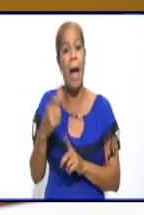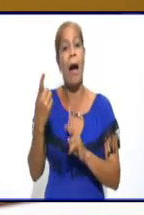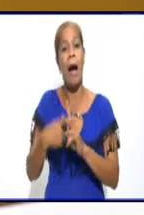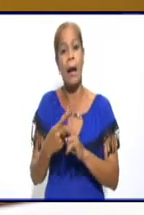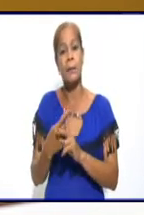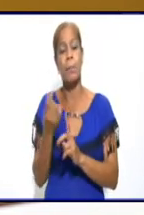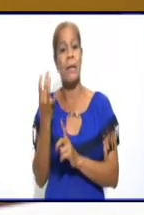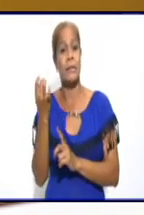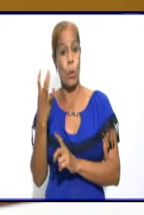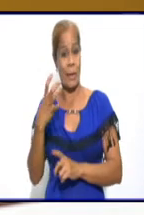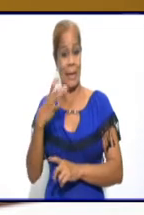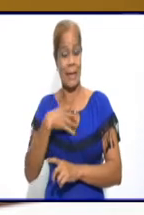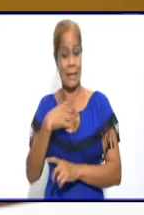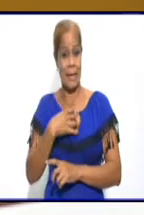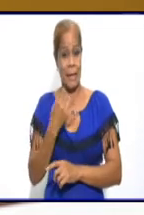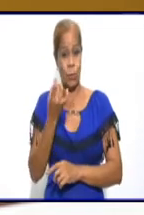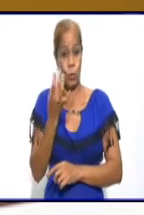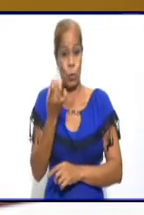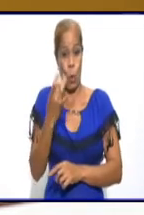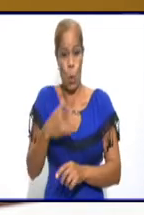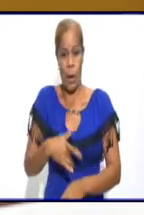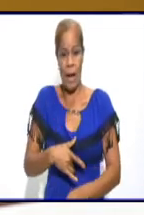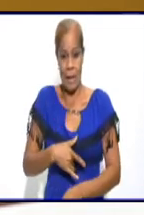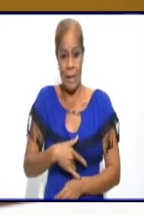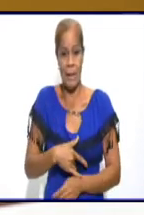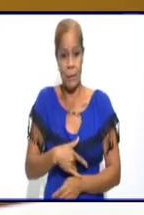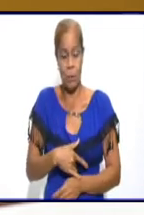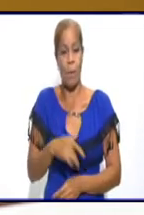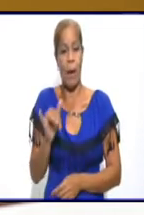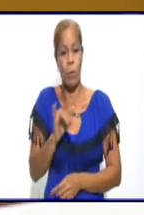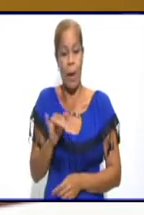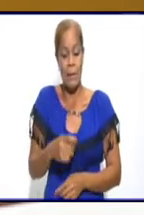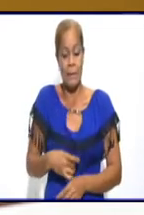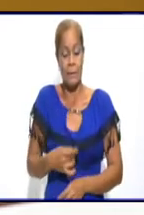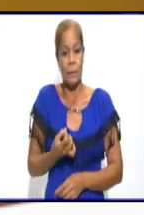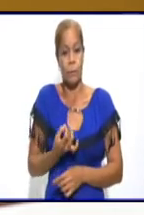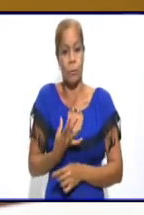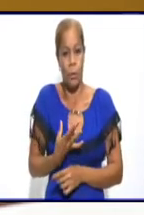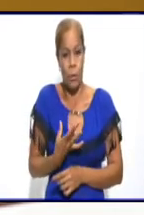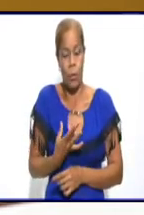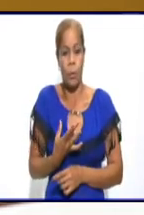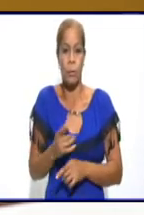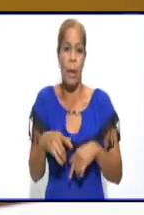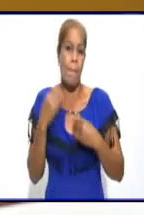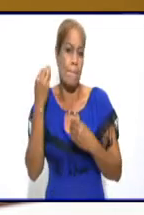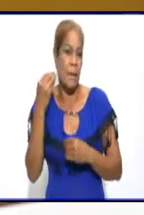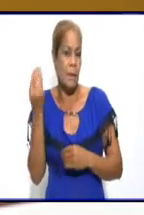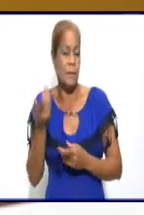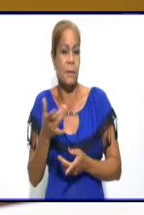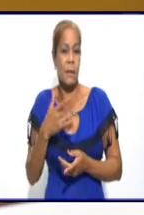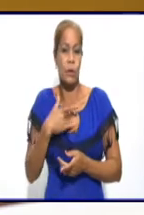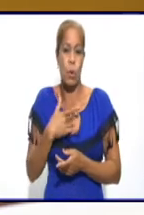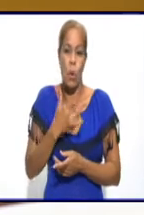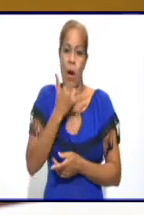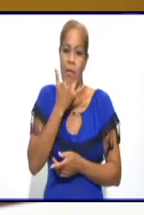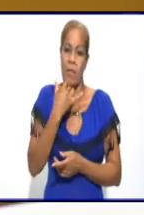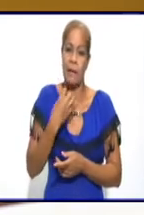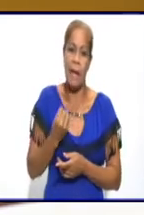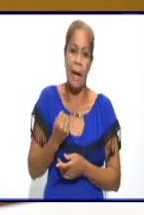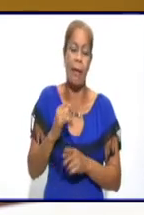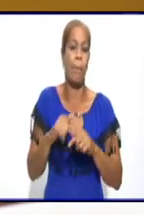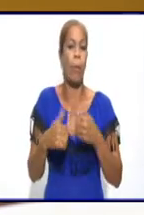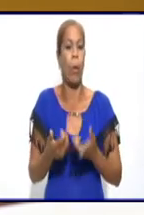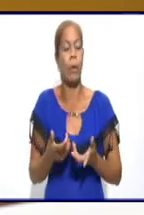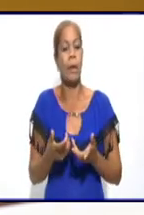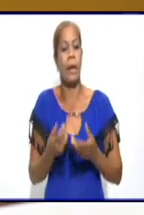en el estómago ciego se asiente en un salto en el estómago porque algo le va a pasar ese instinto de